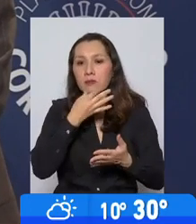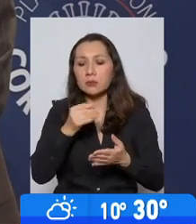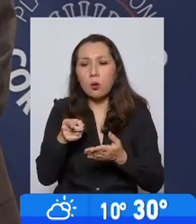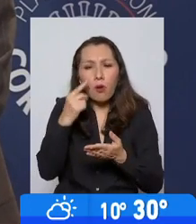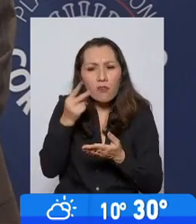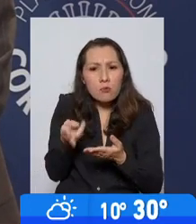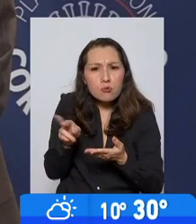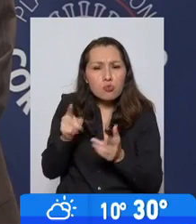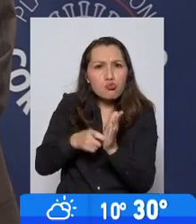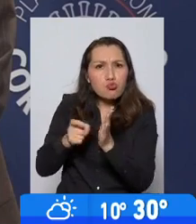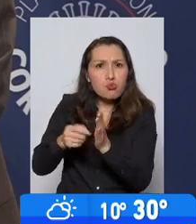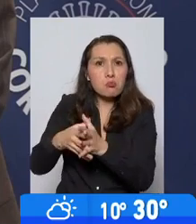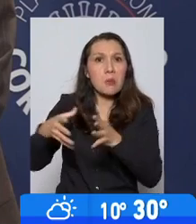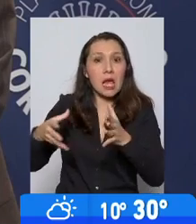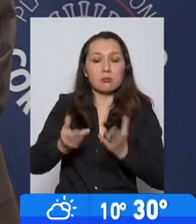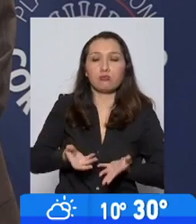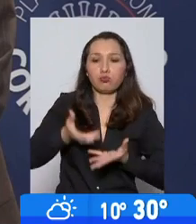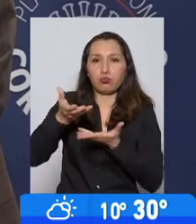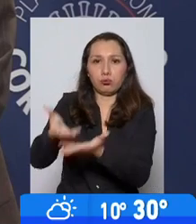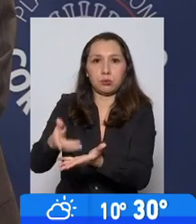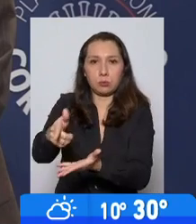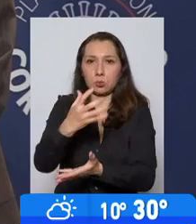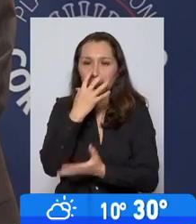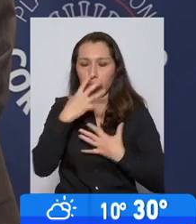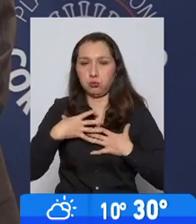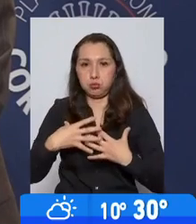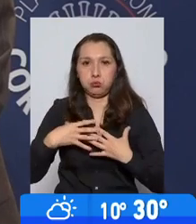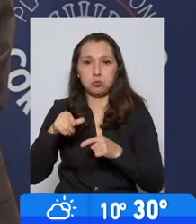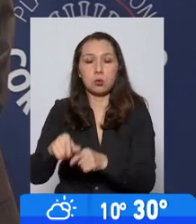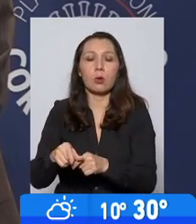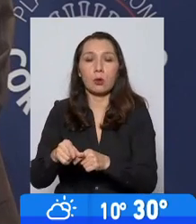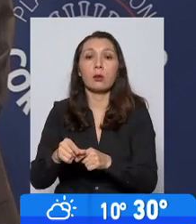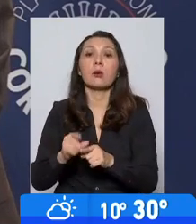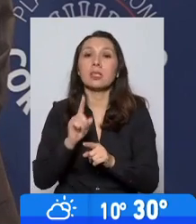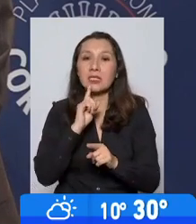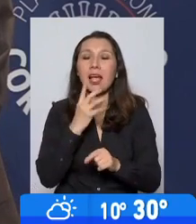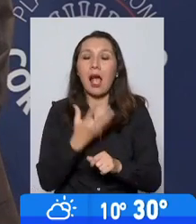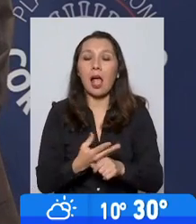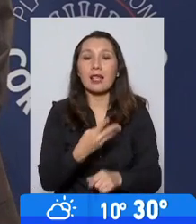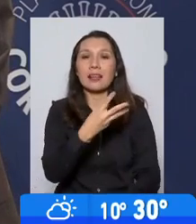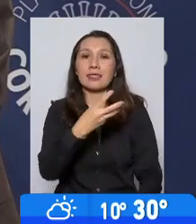incidencia de casos, de los cuales y tenemos